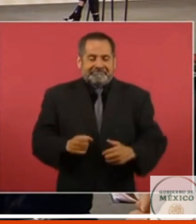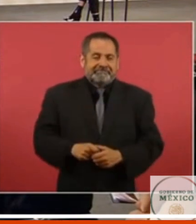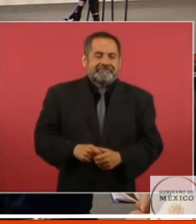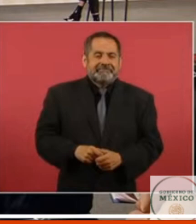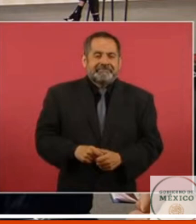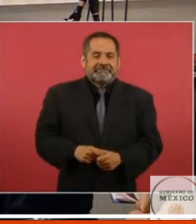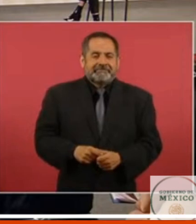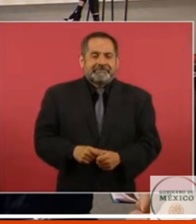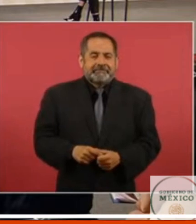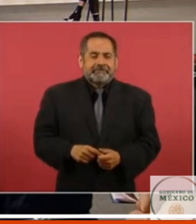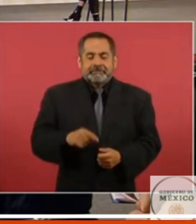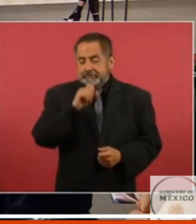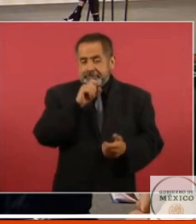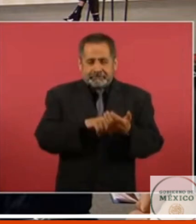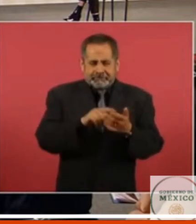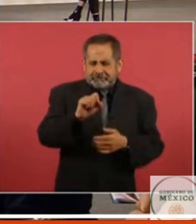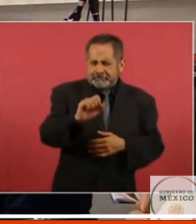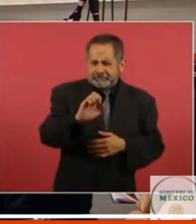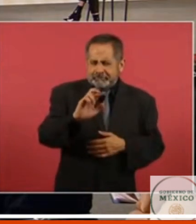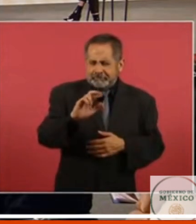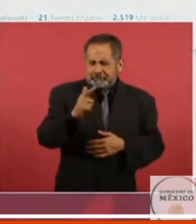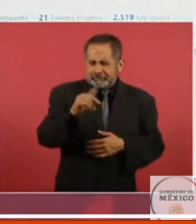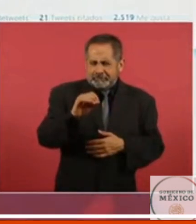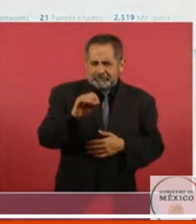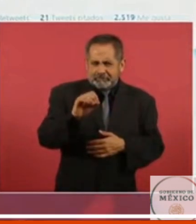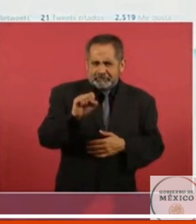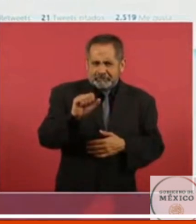Y a Sergio Sarmiento, ¿no?